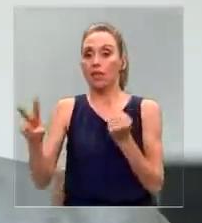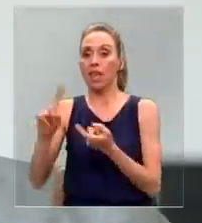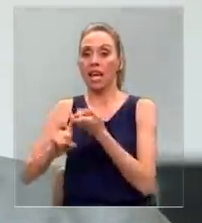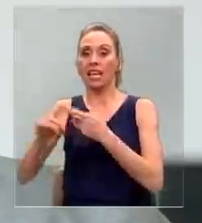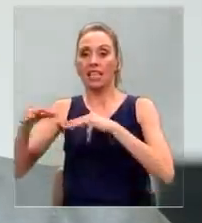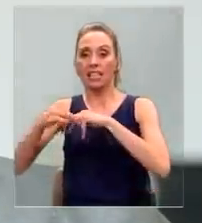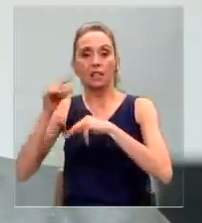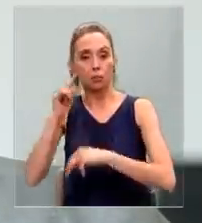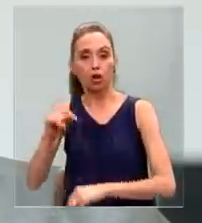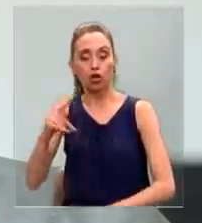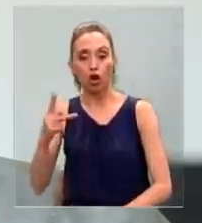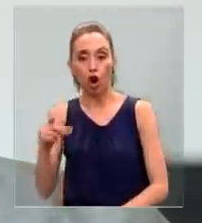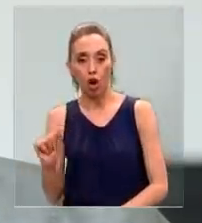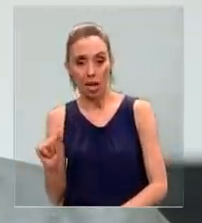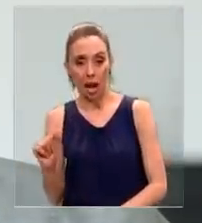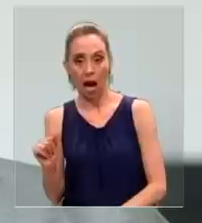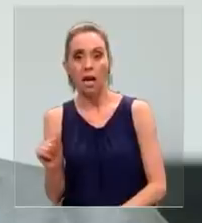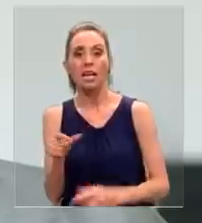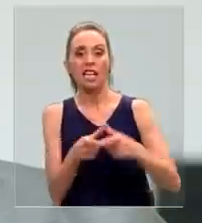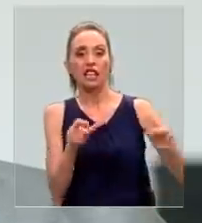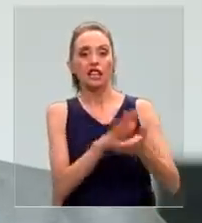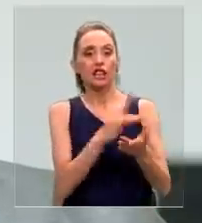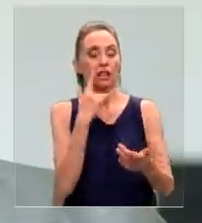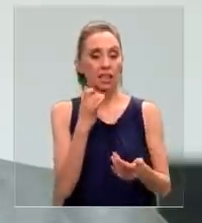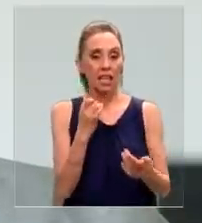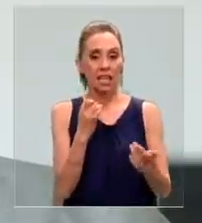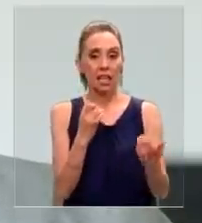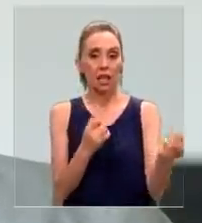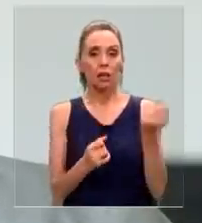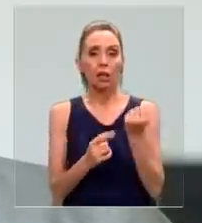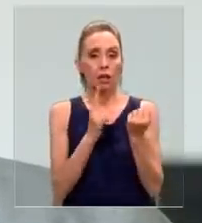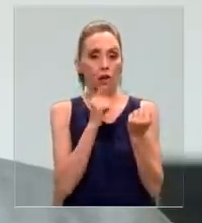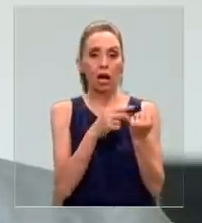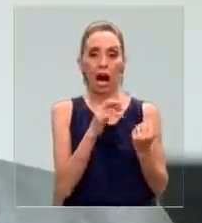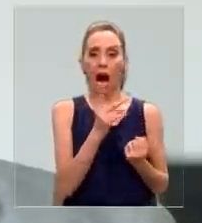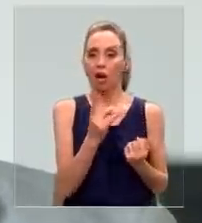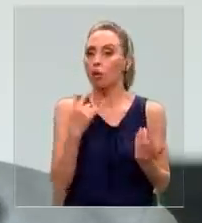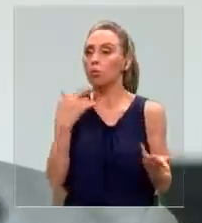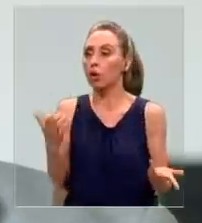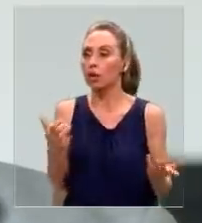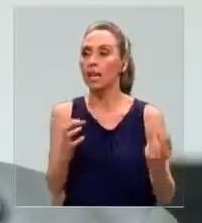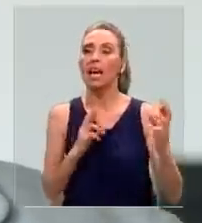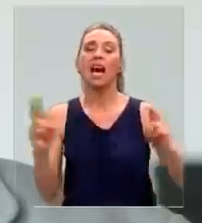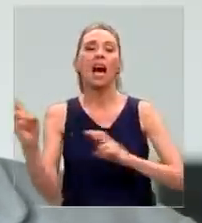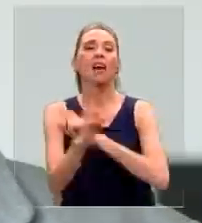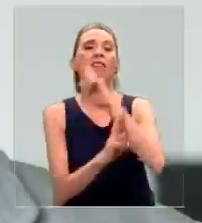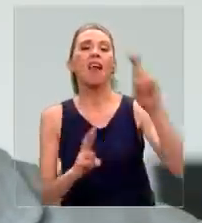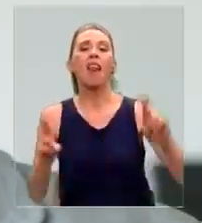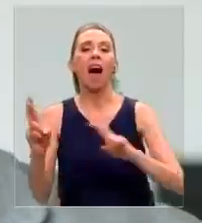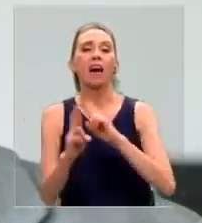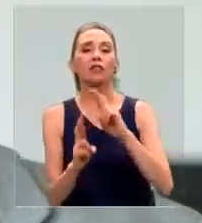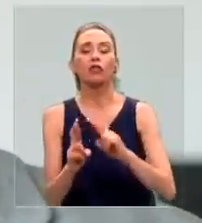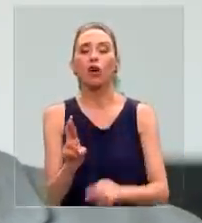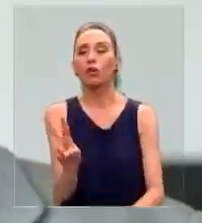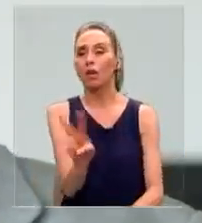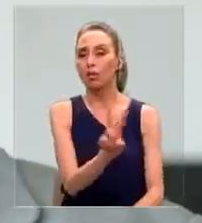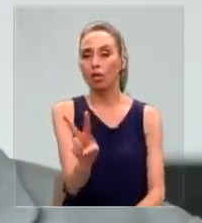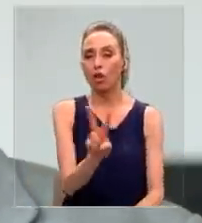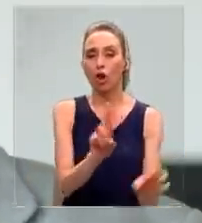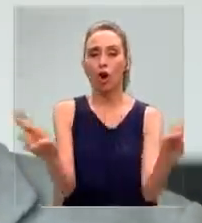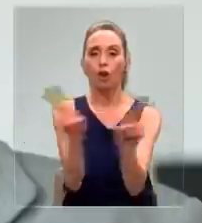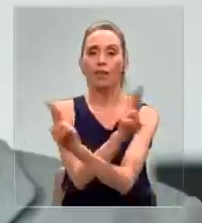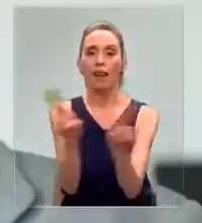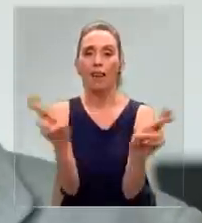esposa, que es Tonka Tomisic, hoy día esos cheques estén en manos de Harold? Porque las relaciones entre dos personas que en